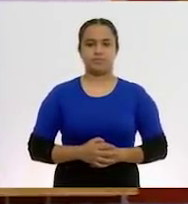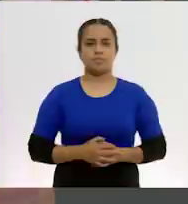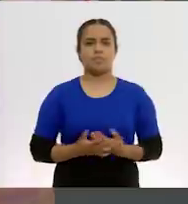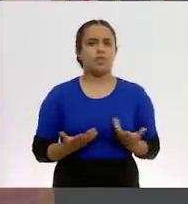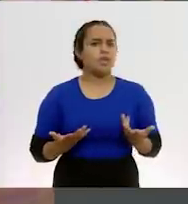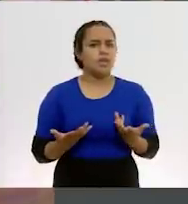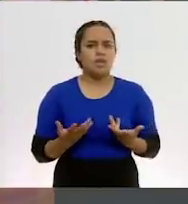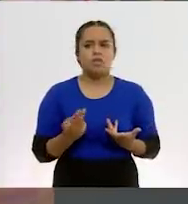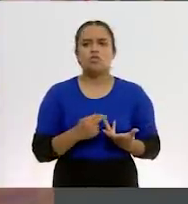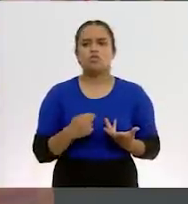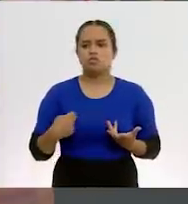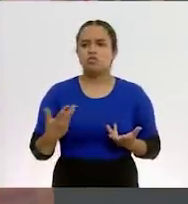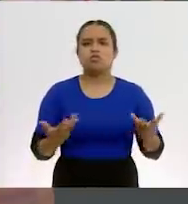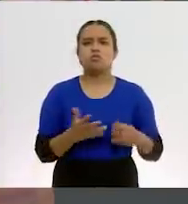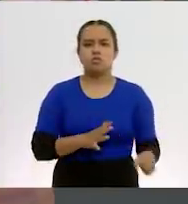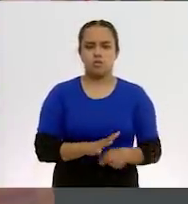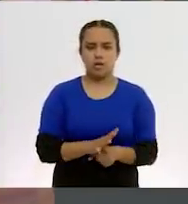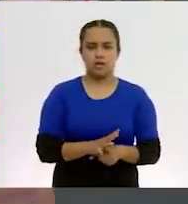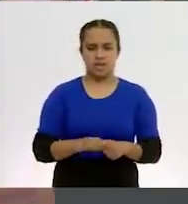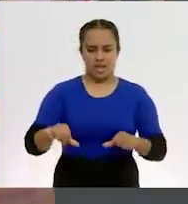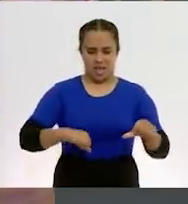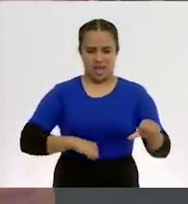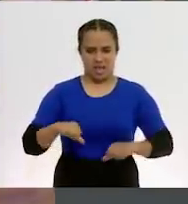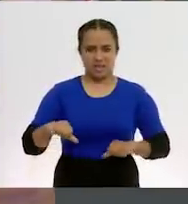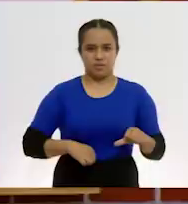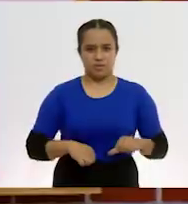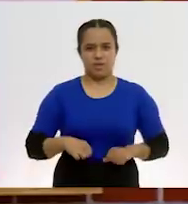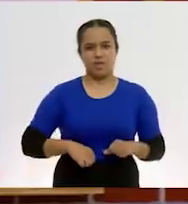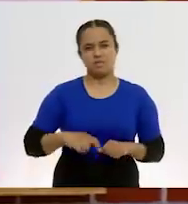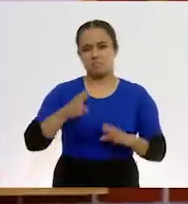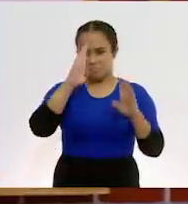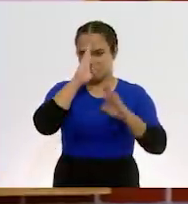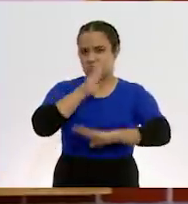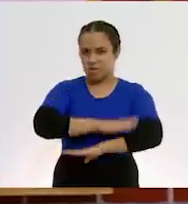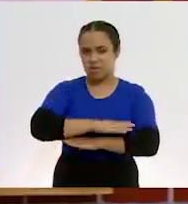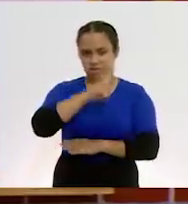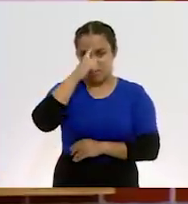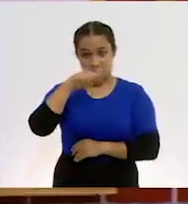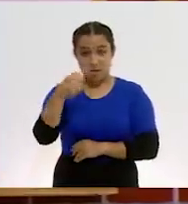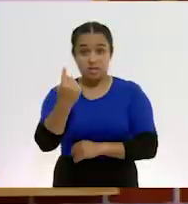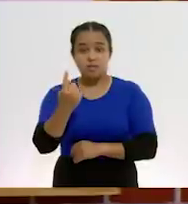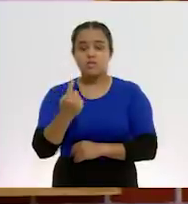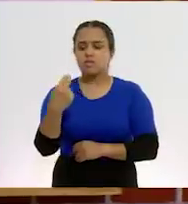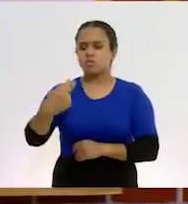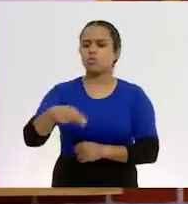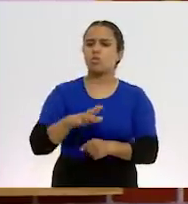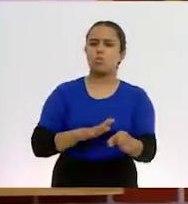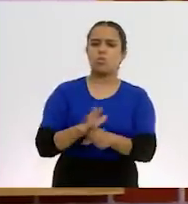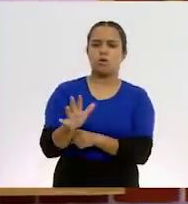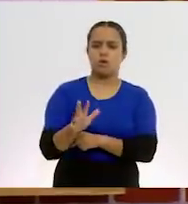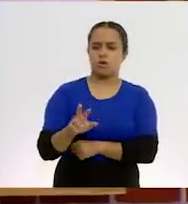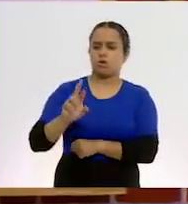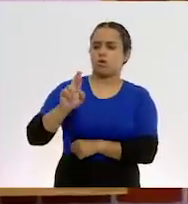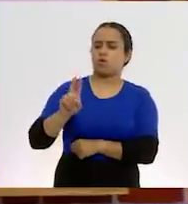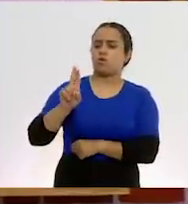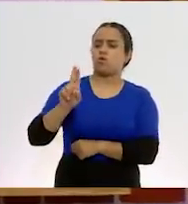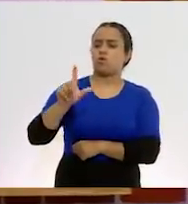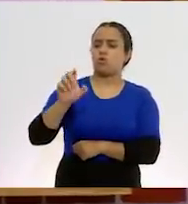Para ello, lo que vamos a hacer va a ser una actividad lúdica que se llama la